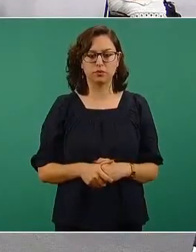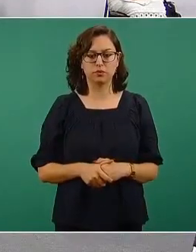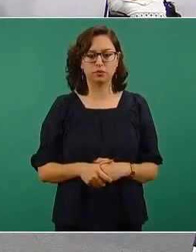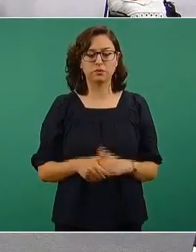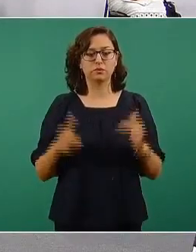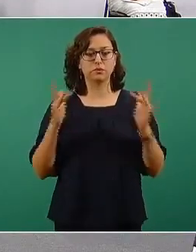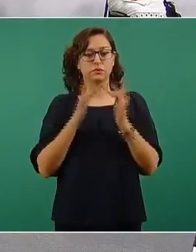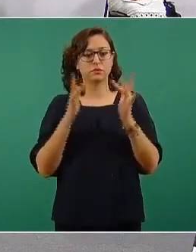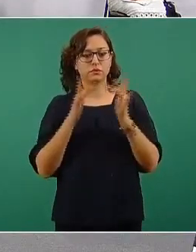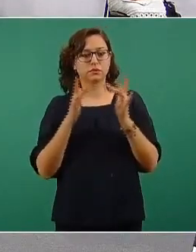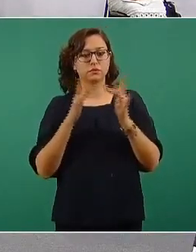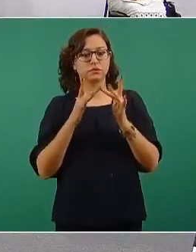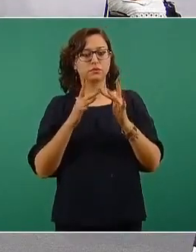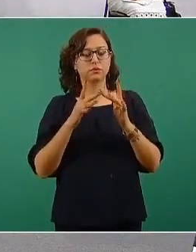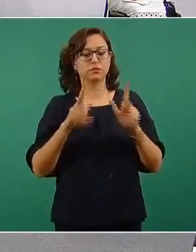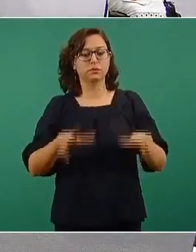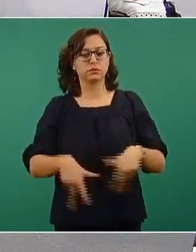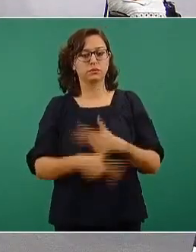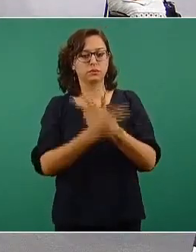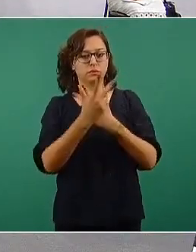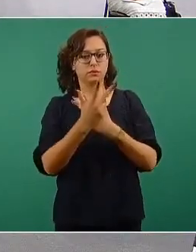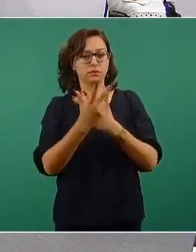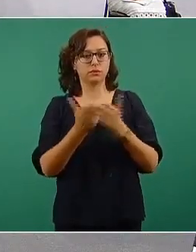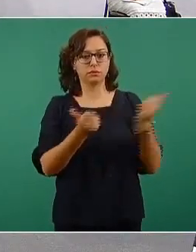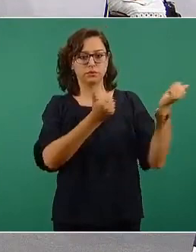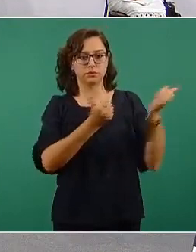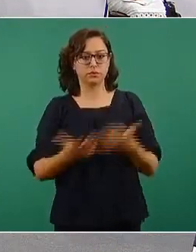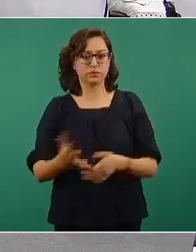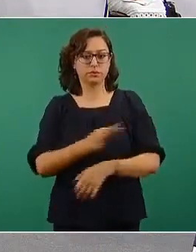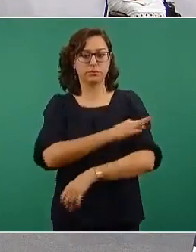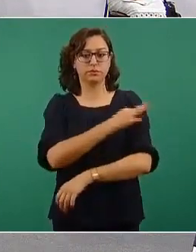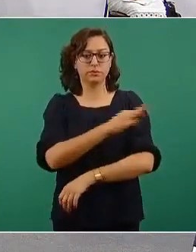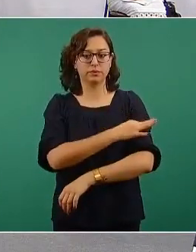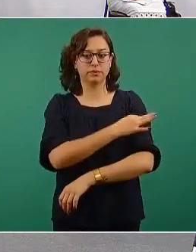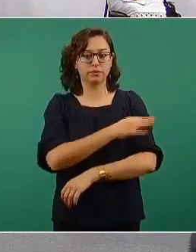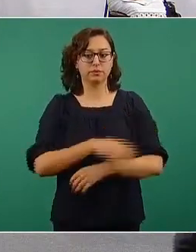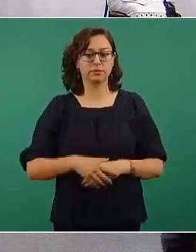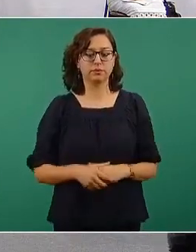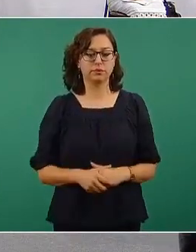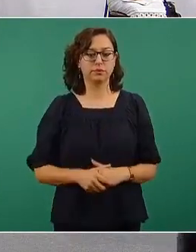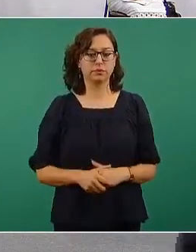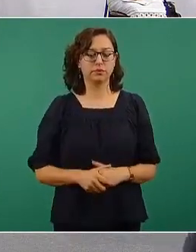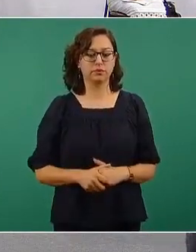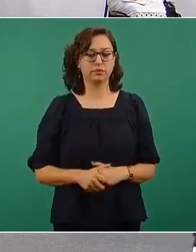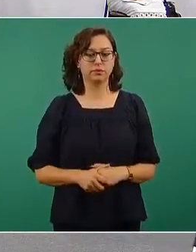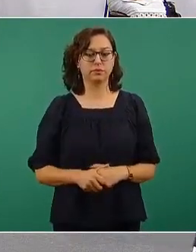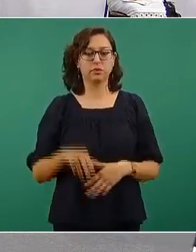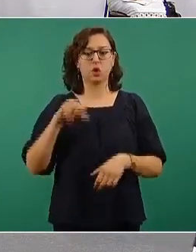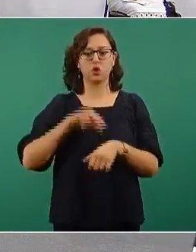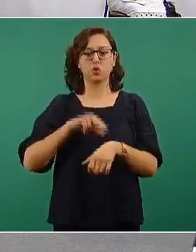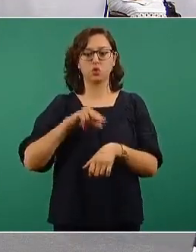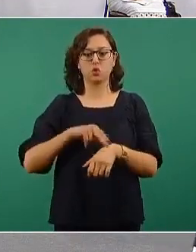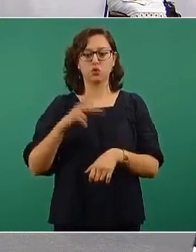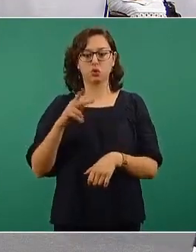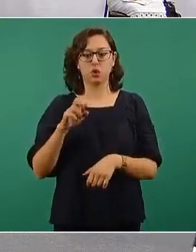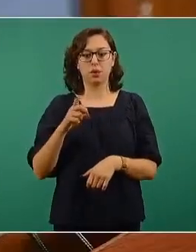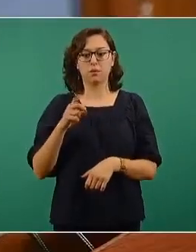un enlace porque están llegando vacunas. El doctor Pedro